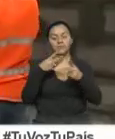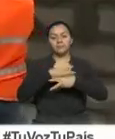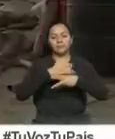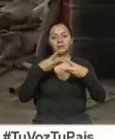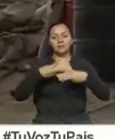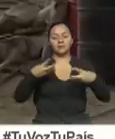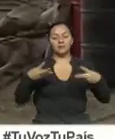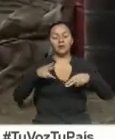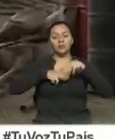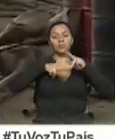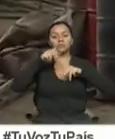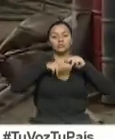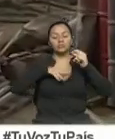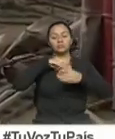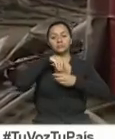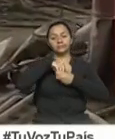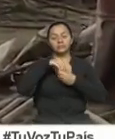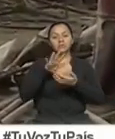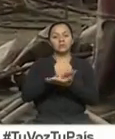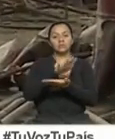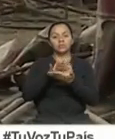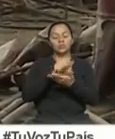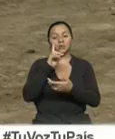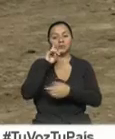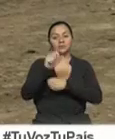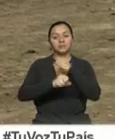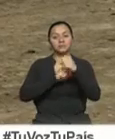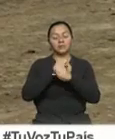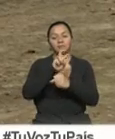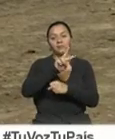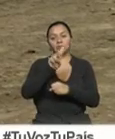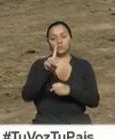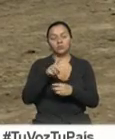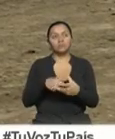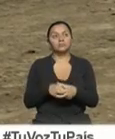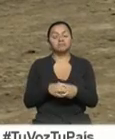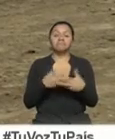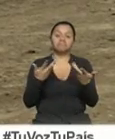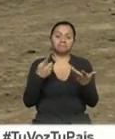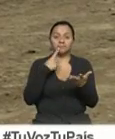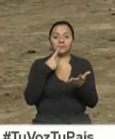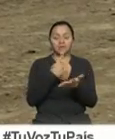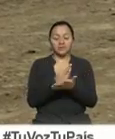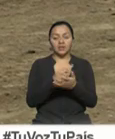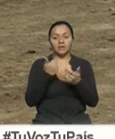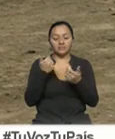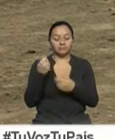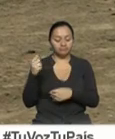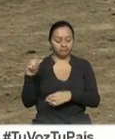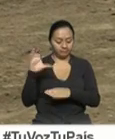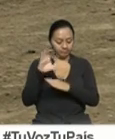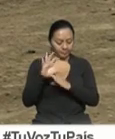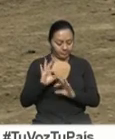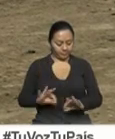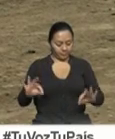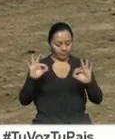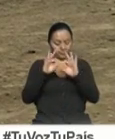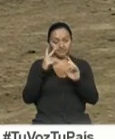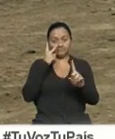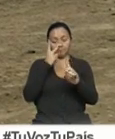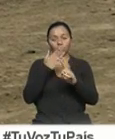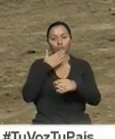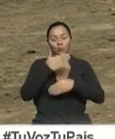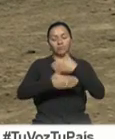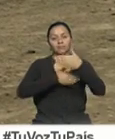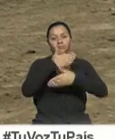para la construcción de unidades educativas siglo XXI. El edificio es significativo, considerando los aspectos y la